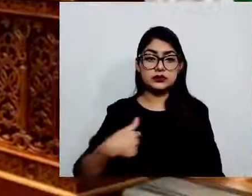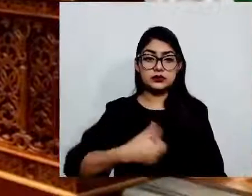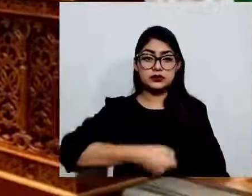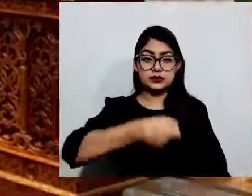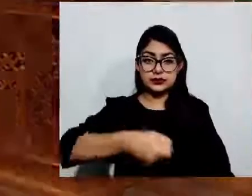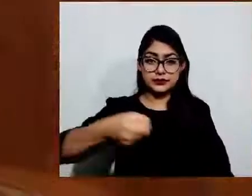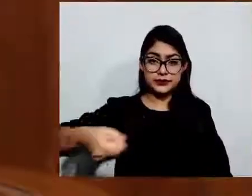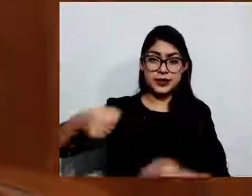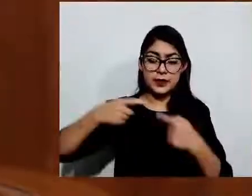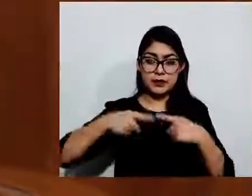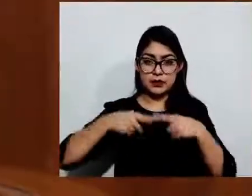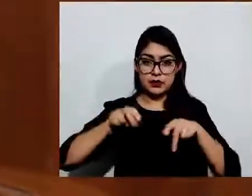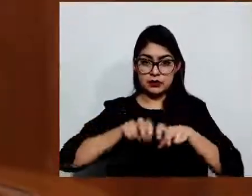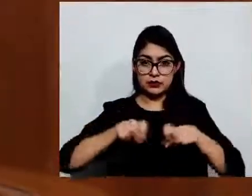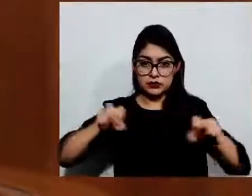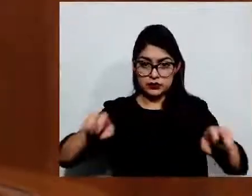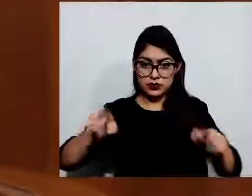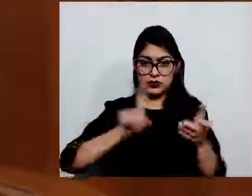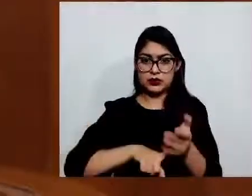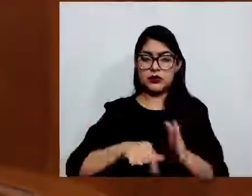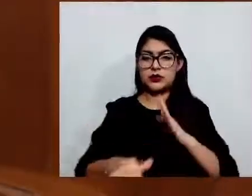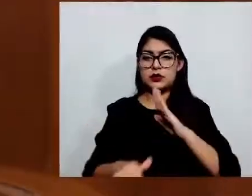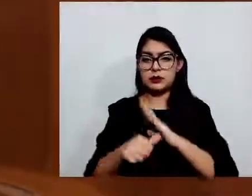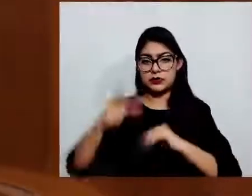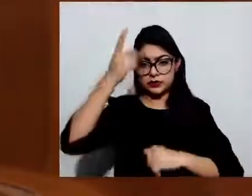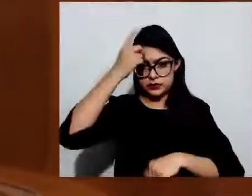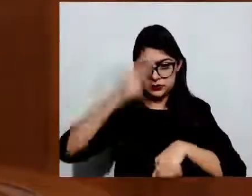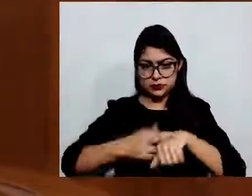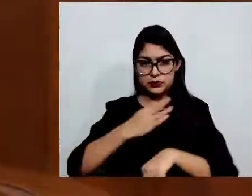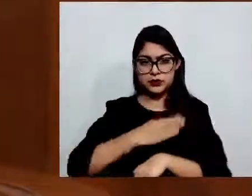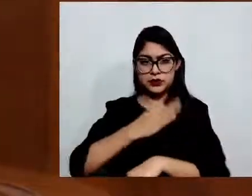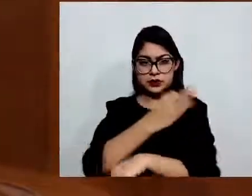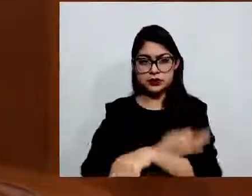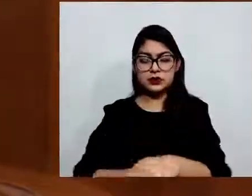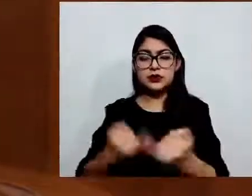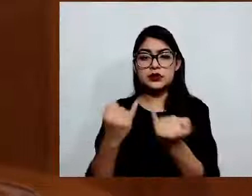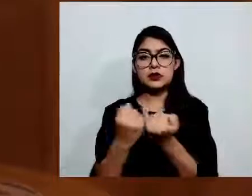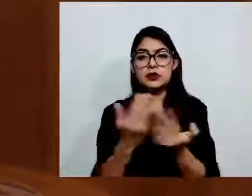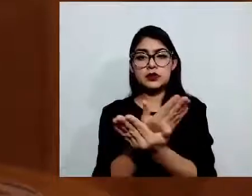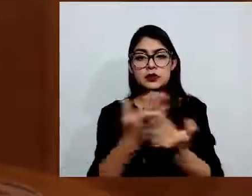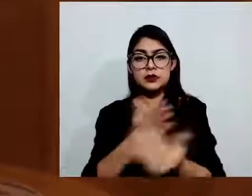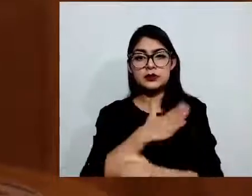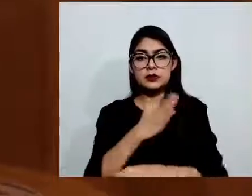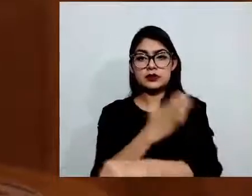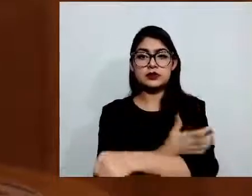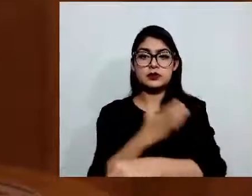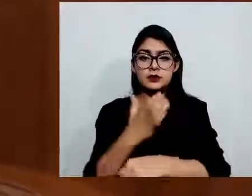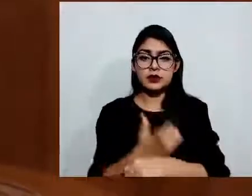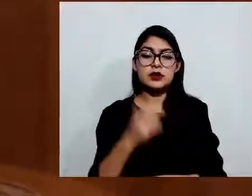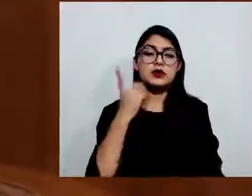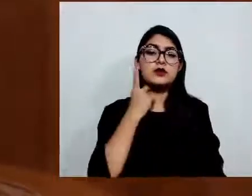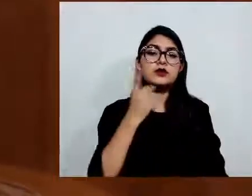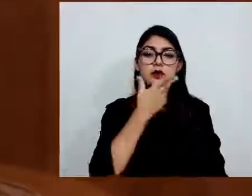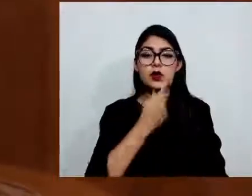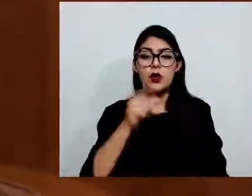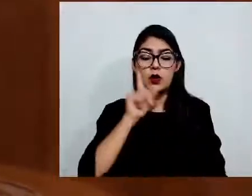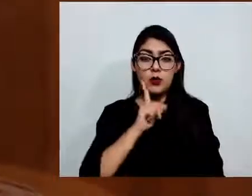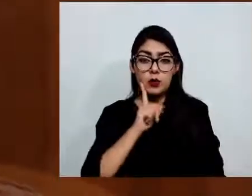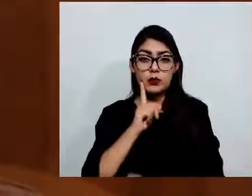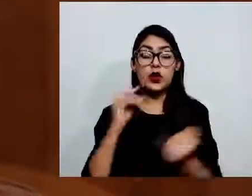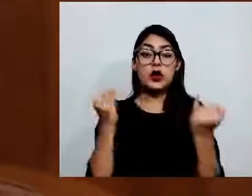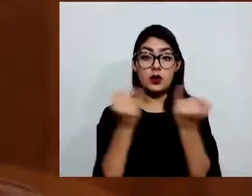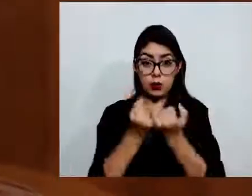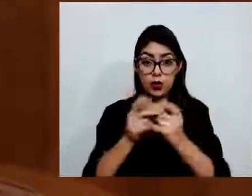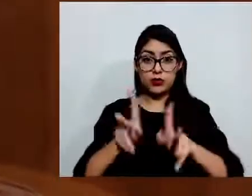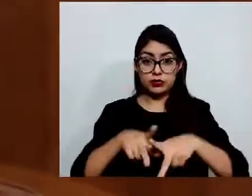tardes. A mis compañeras y compañeros diputados, a los medios de comunicación, a las personas que nos